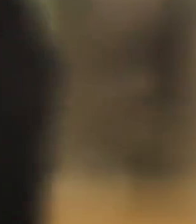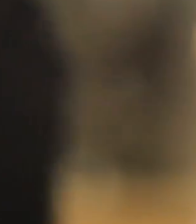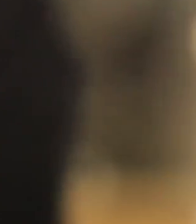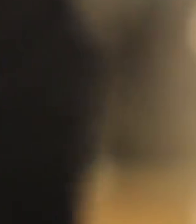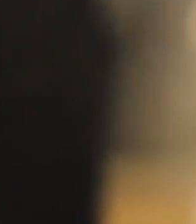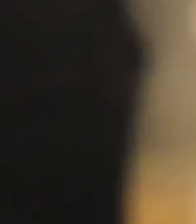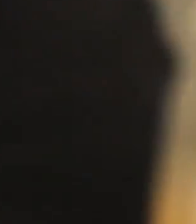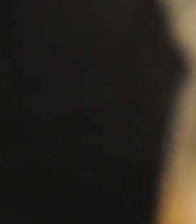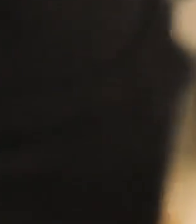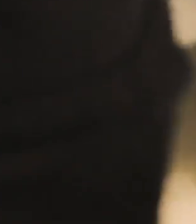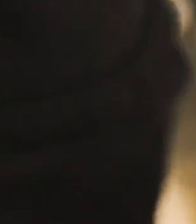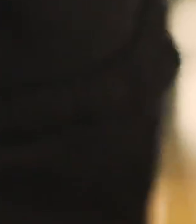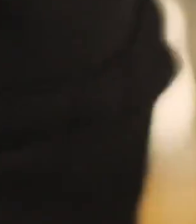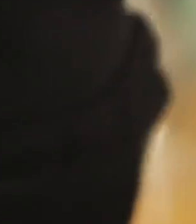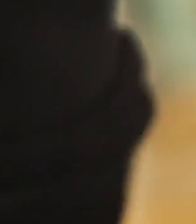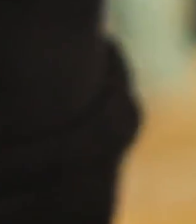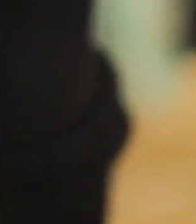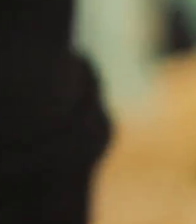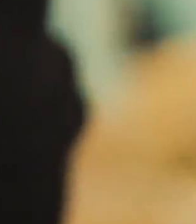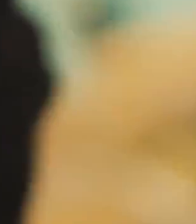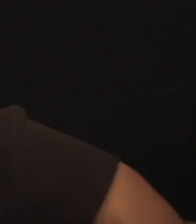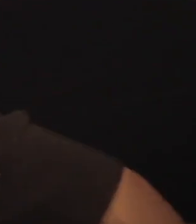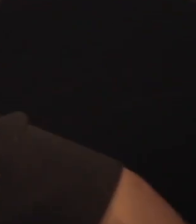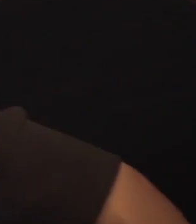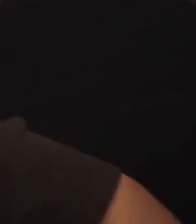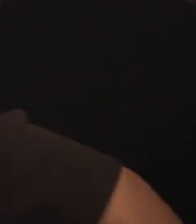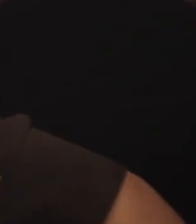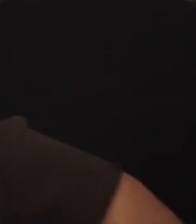Escucha la mirada de tus hijos.